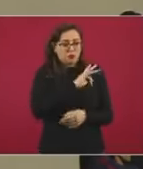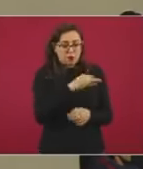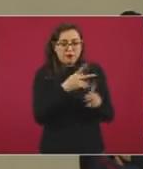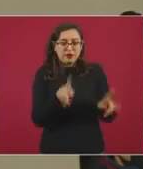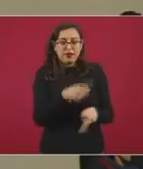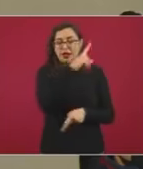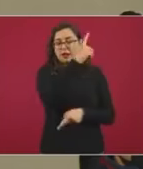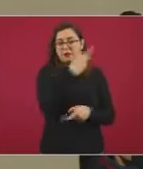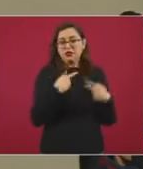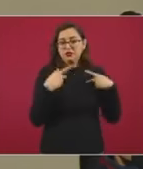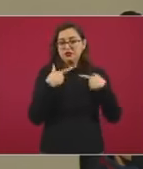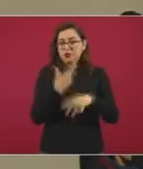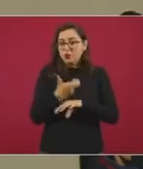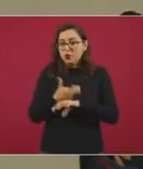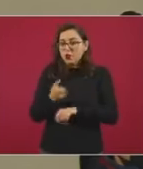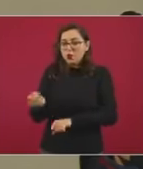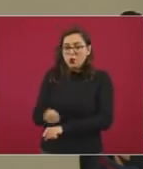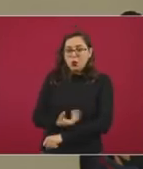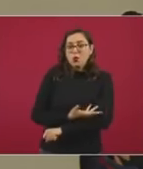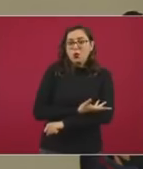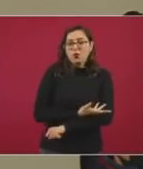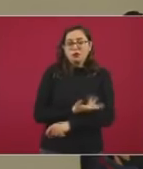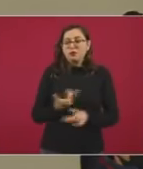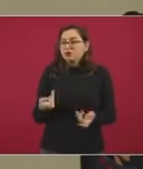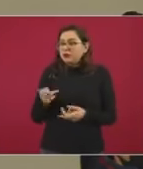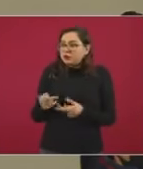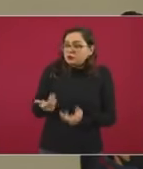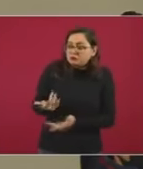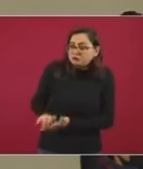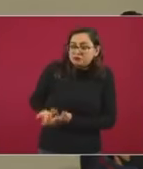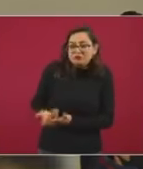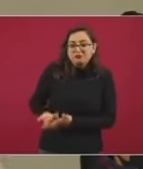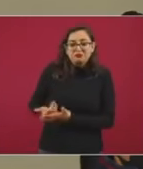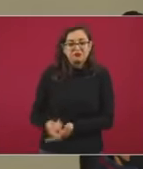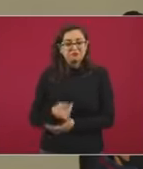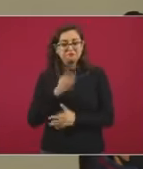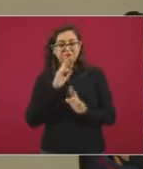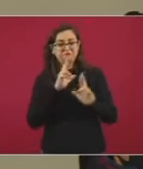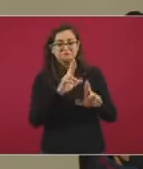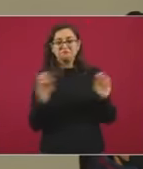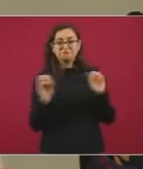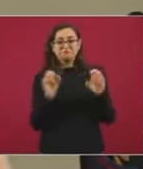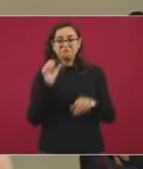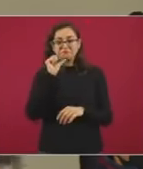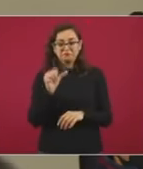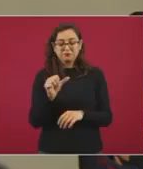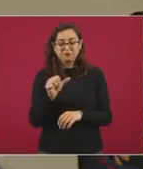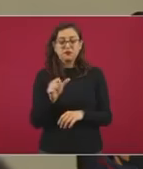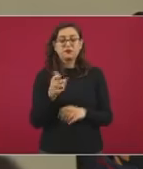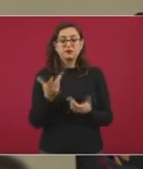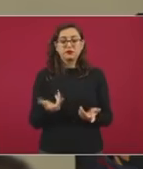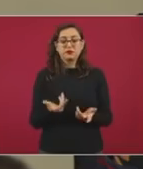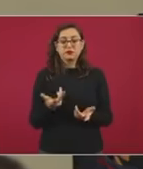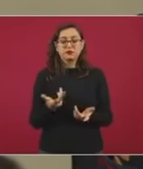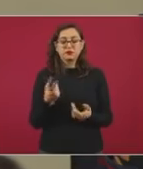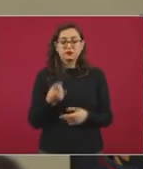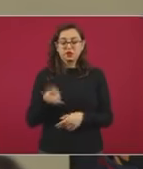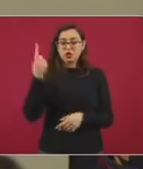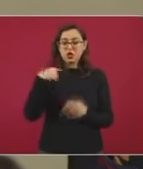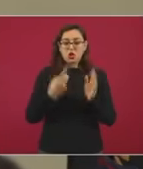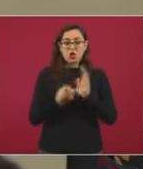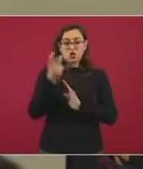Unidos. Pero el jueves 8, aparte que ese tema está en stand-by en el Infonavit, el mismo jueves, unos meses después, hace 2